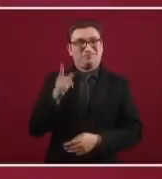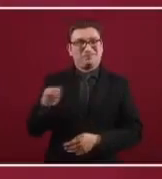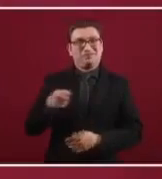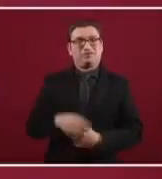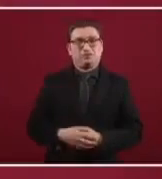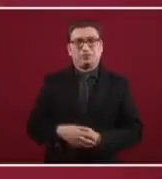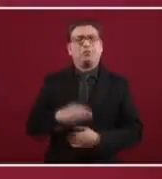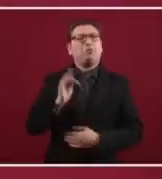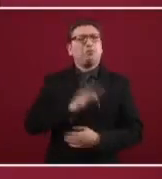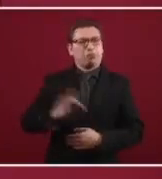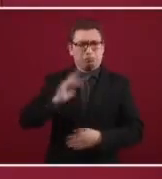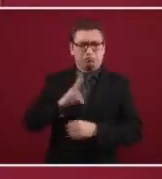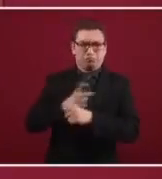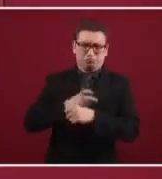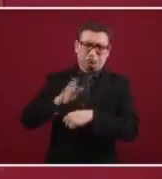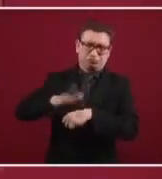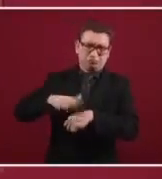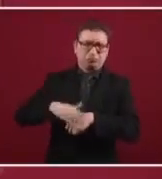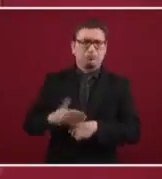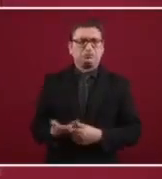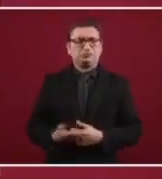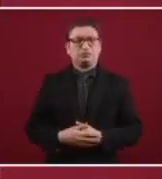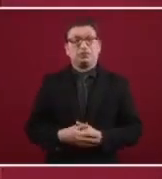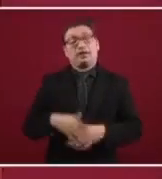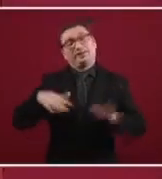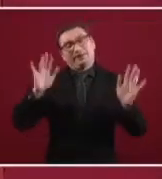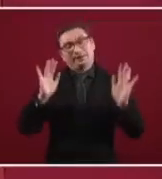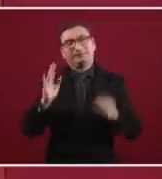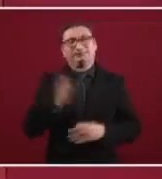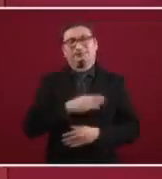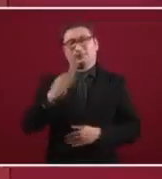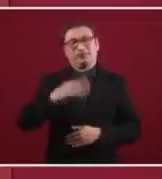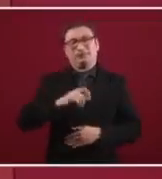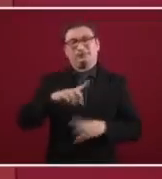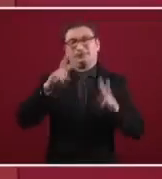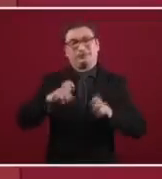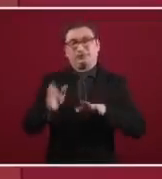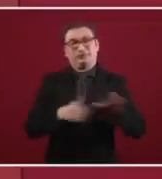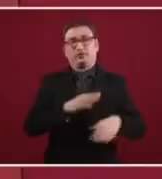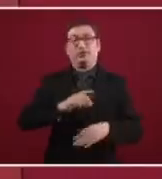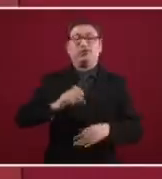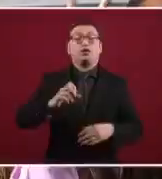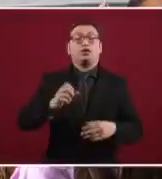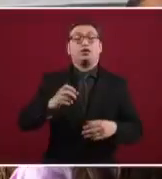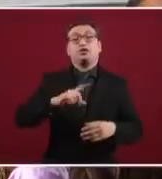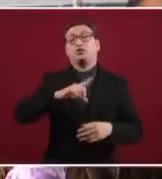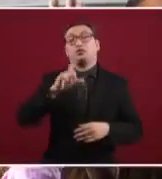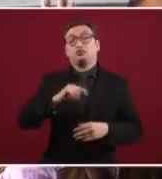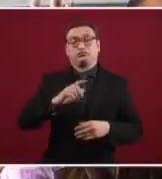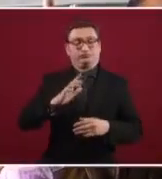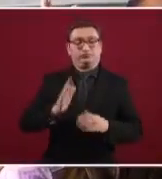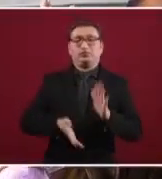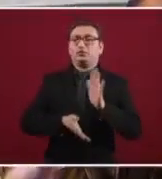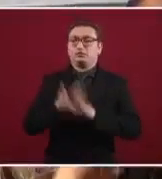Que lo invitemos, pero bueno, ya ese es otro asunto. Nos vamos, nos vemos mañana.